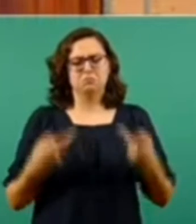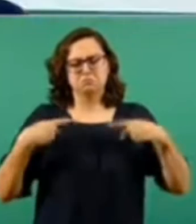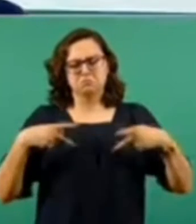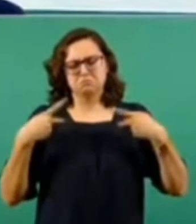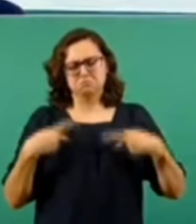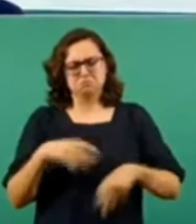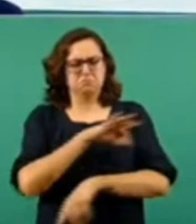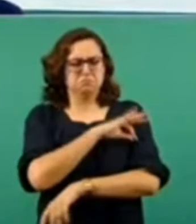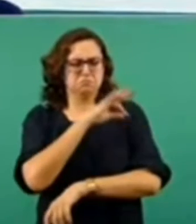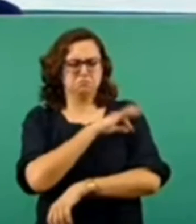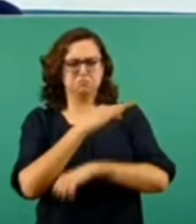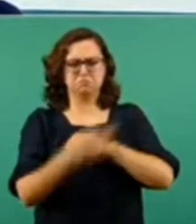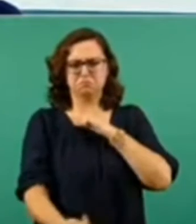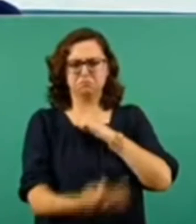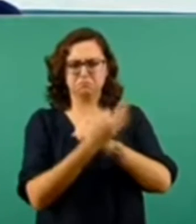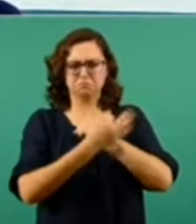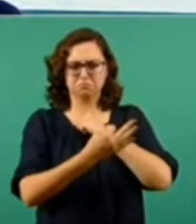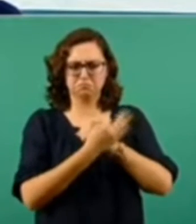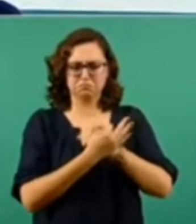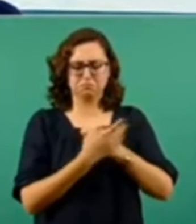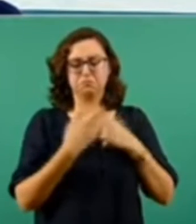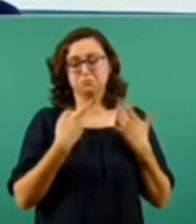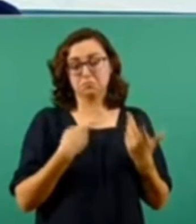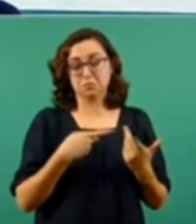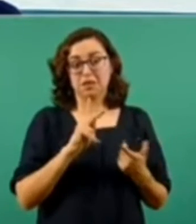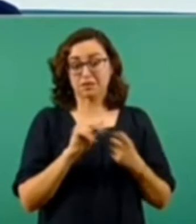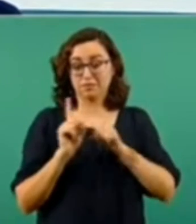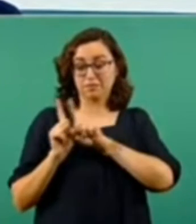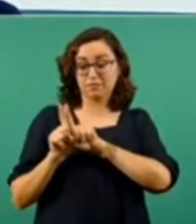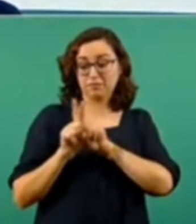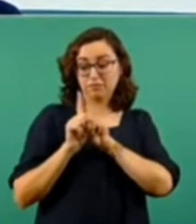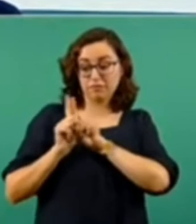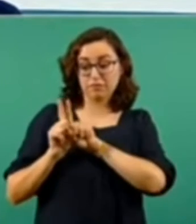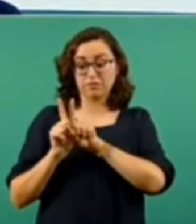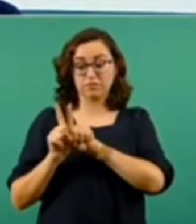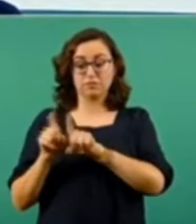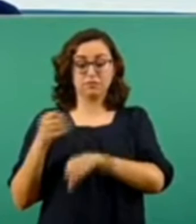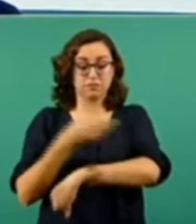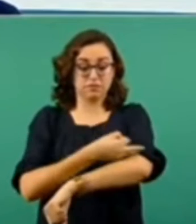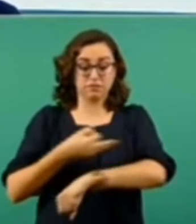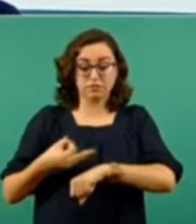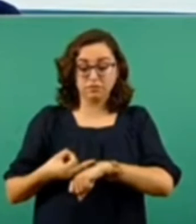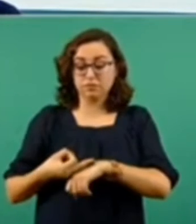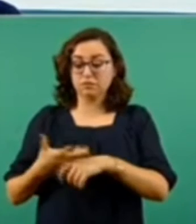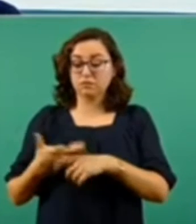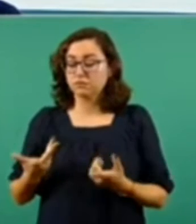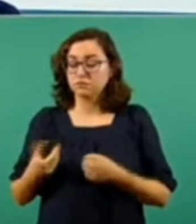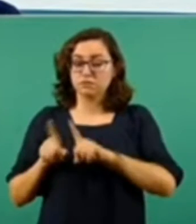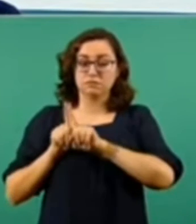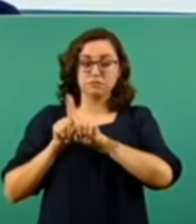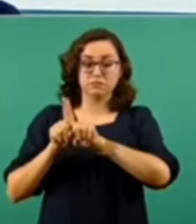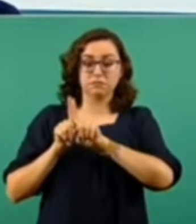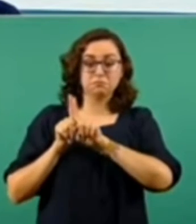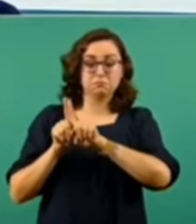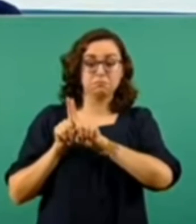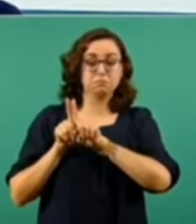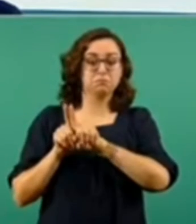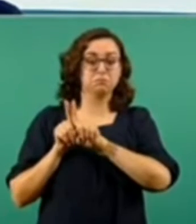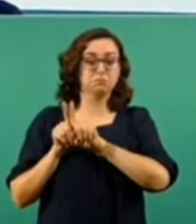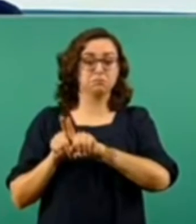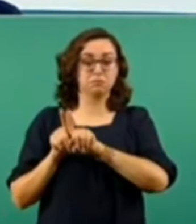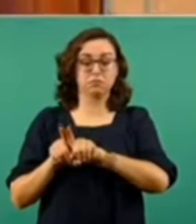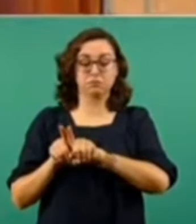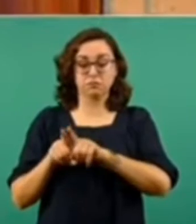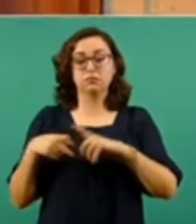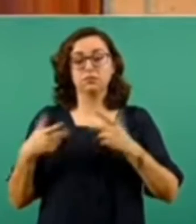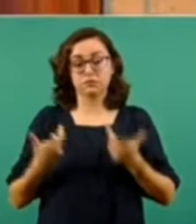el contacto estrecho que todavía pudieran tener con sus familiares o con sus personas, con las personas con las que tienen